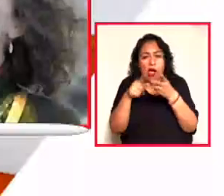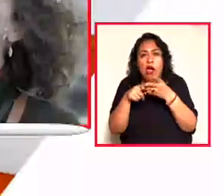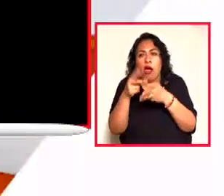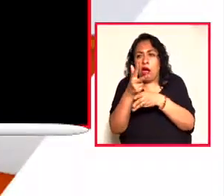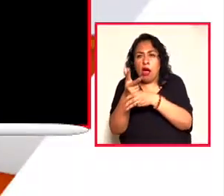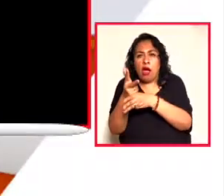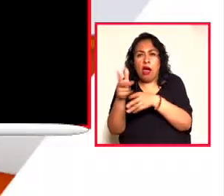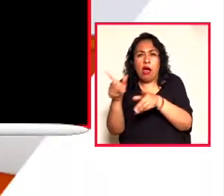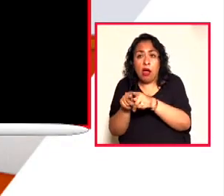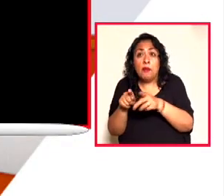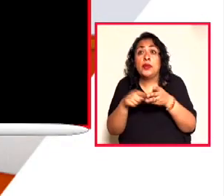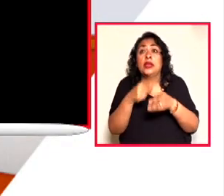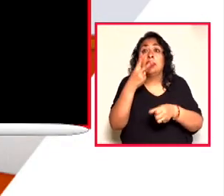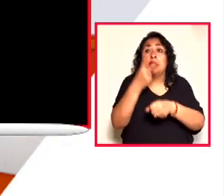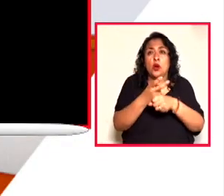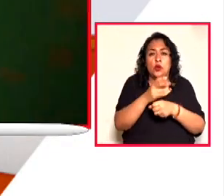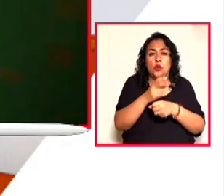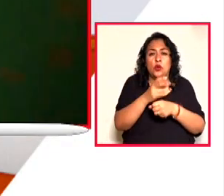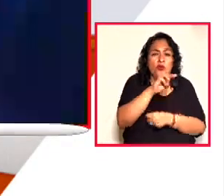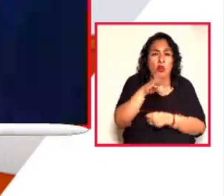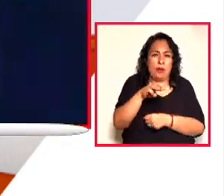edición el Femme Revolution Film Fest.